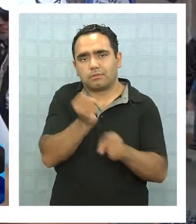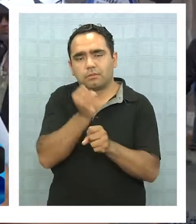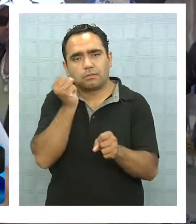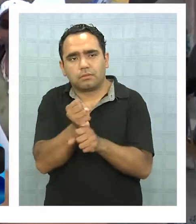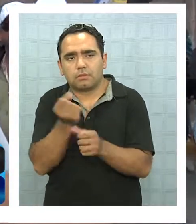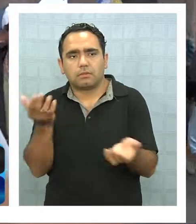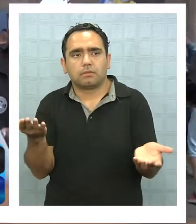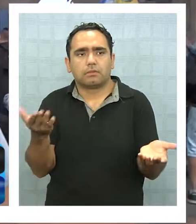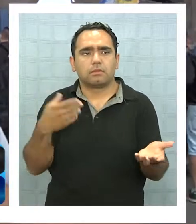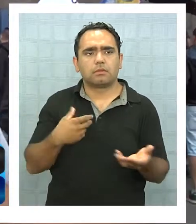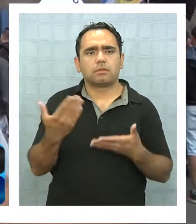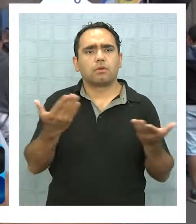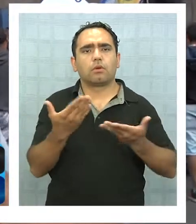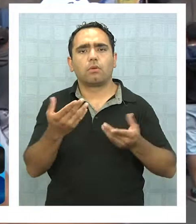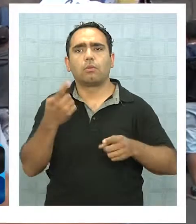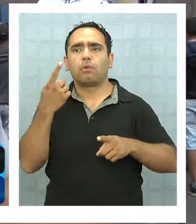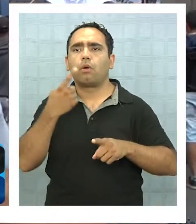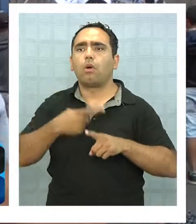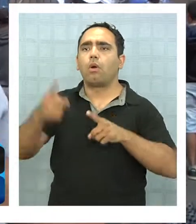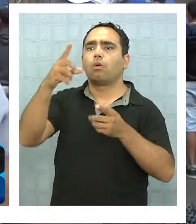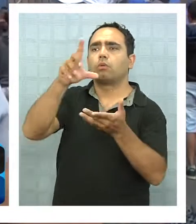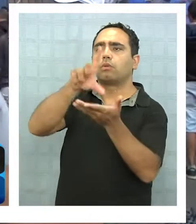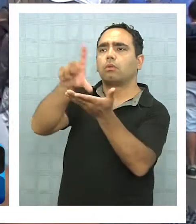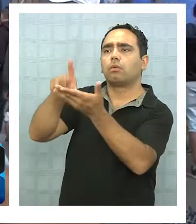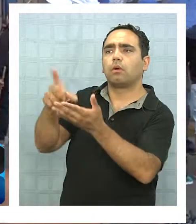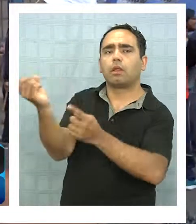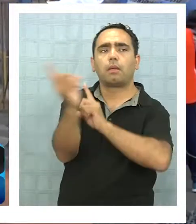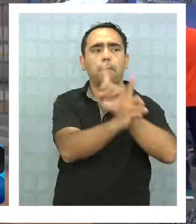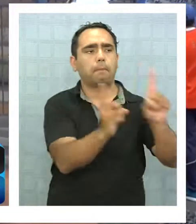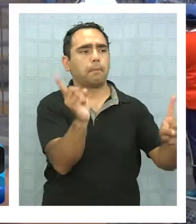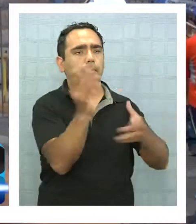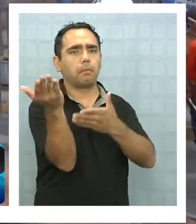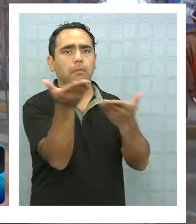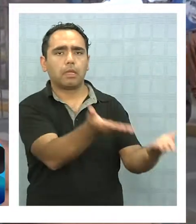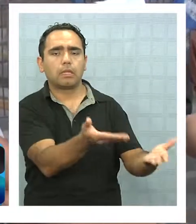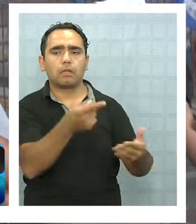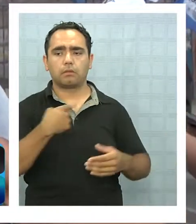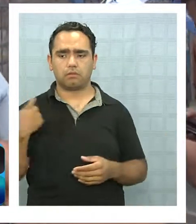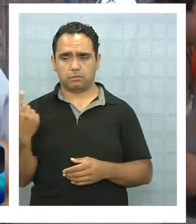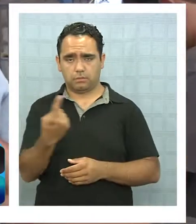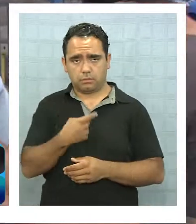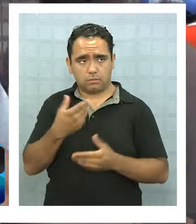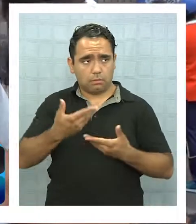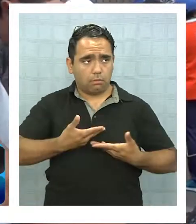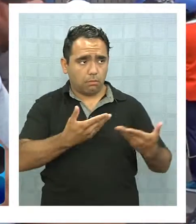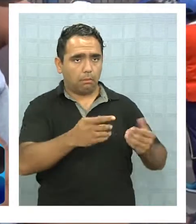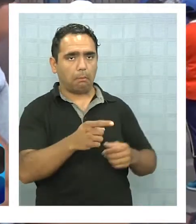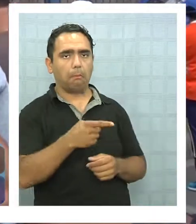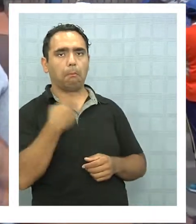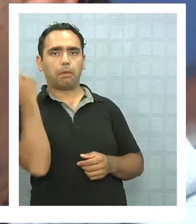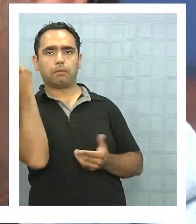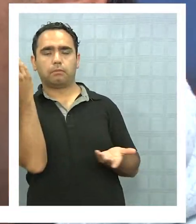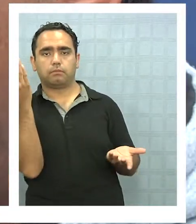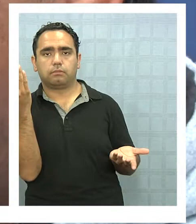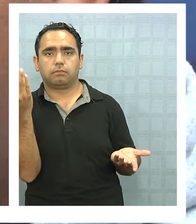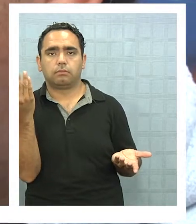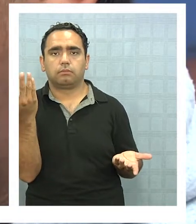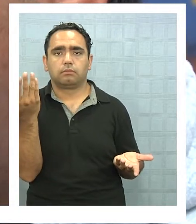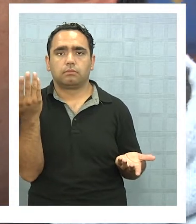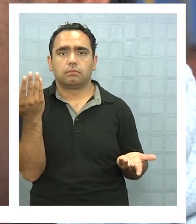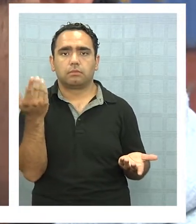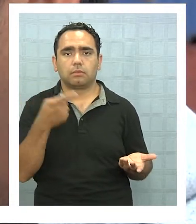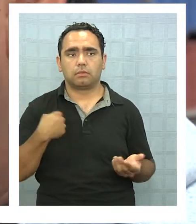es risorio que inviten a gente de otro lado y no nos invitan a nosotros, que somos los principales actores de esta reconstrucción.